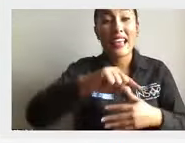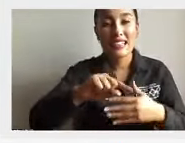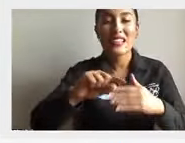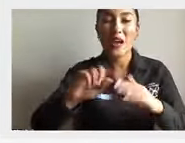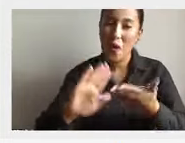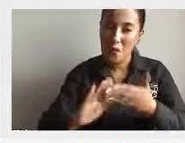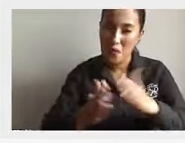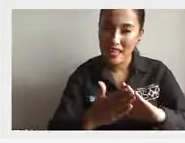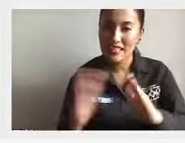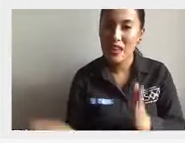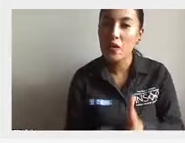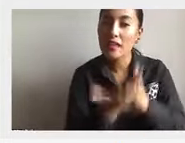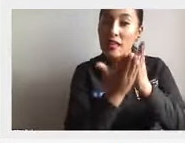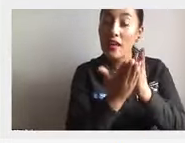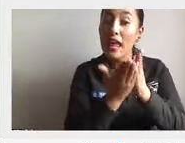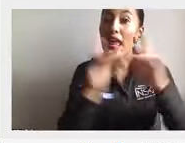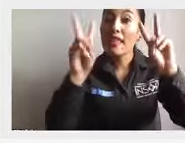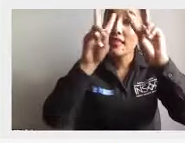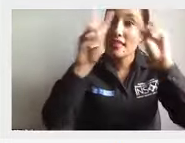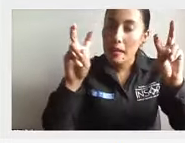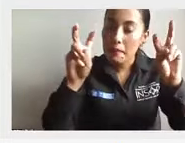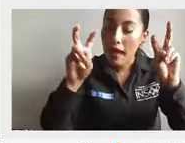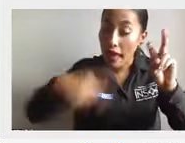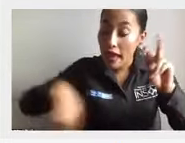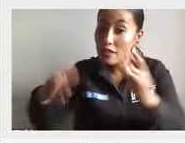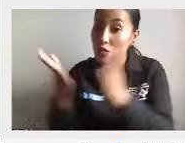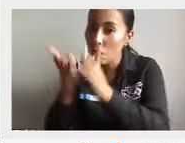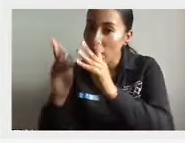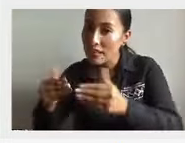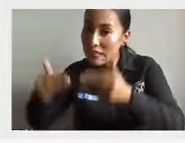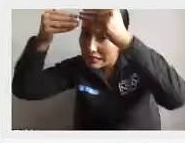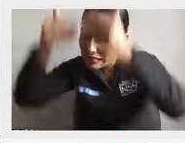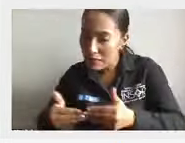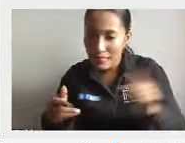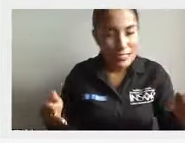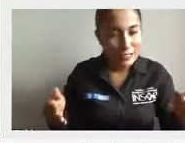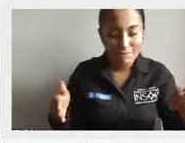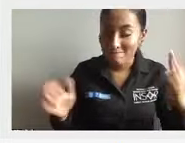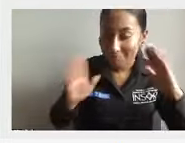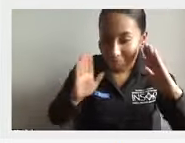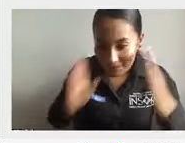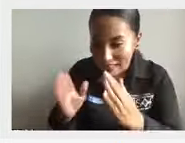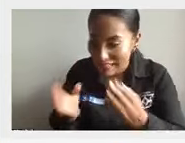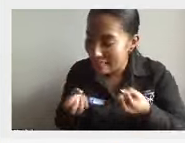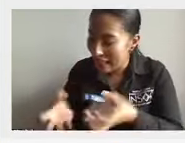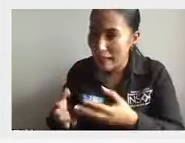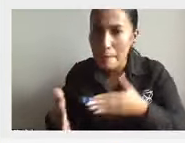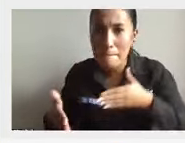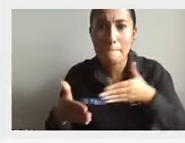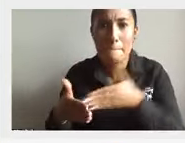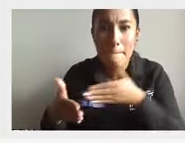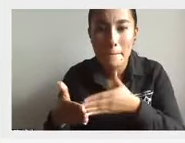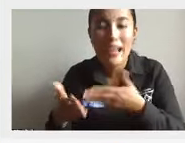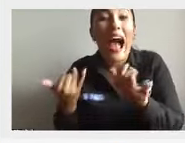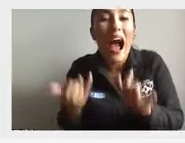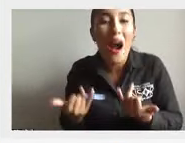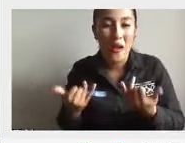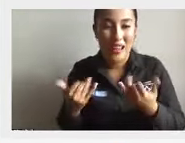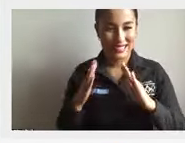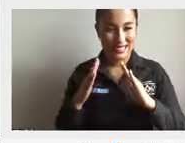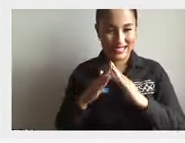de atender a la población con discapacidad desde la casa, teniendo en cuenta esas circunstancias en las que estamos? Y de una vez, ¿qué estrategias